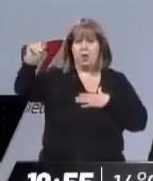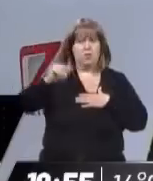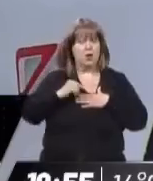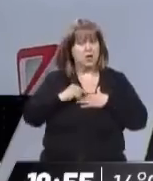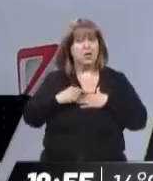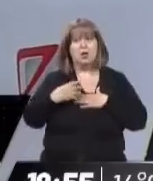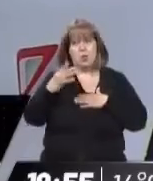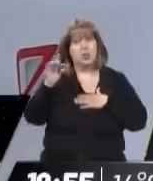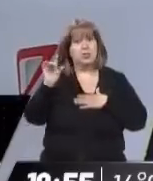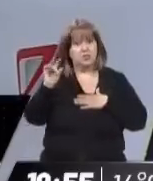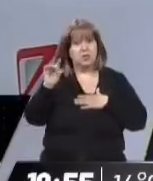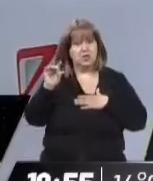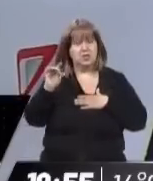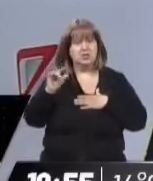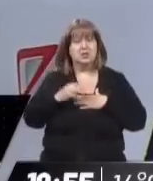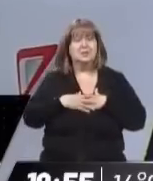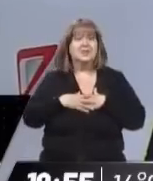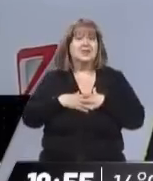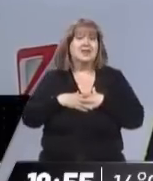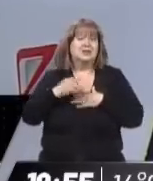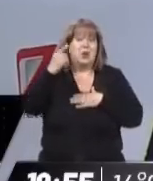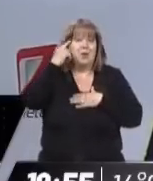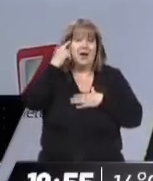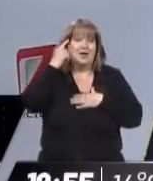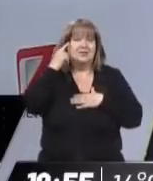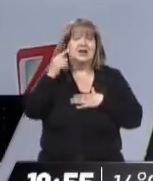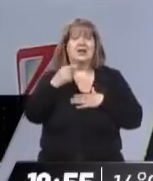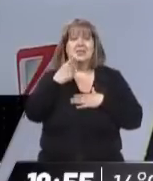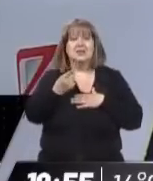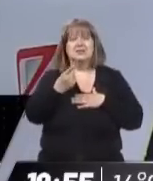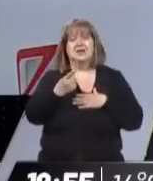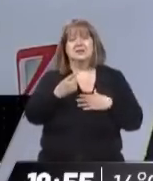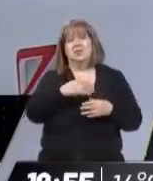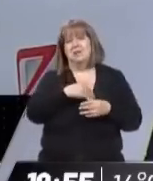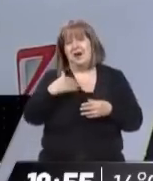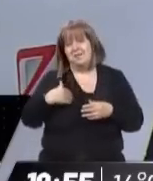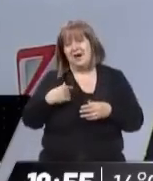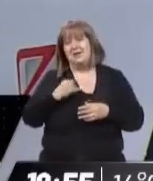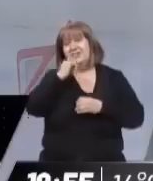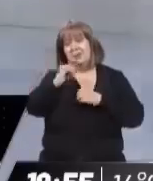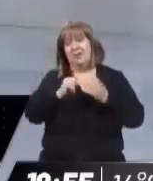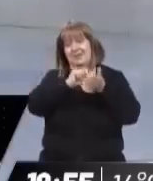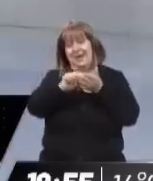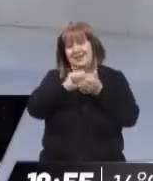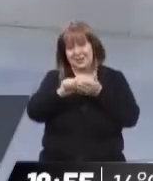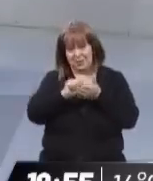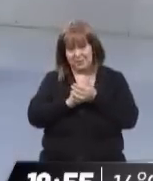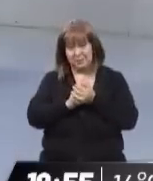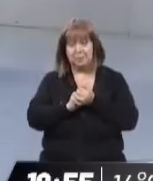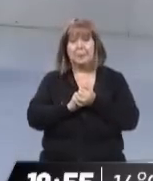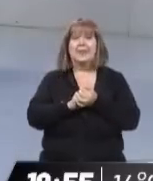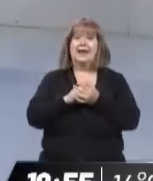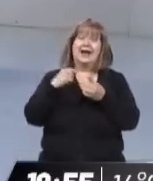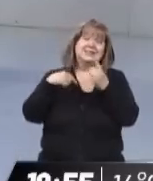me pareció, pero siempre pensé que estaba dedicada a su amor. Claro. Y bueno, en parte también a su amor, que ha sido su mamá, claramente. Bueno, absolutamente. Bueno,